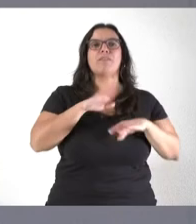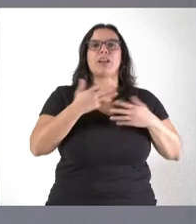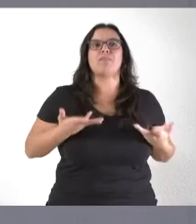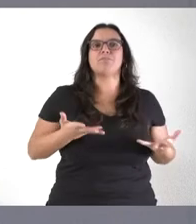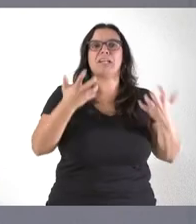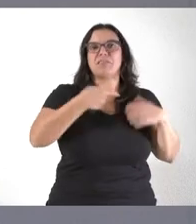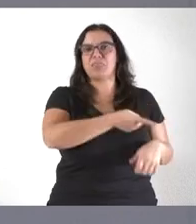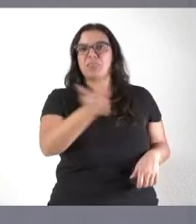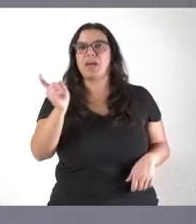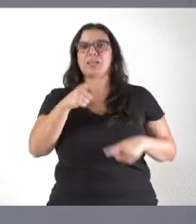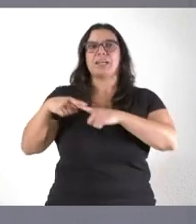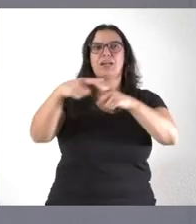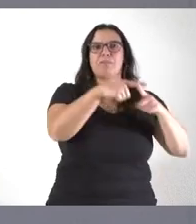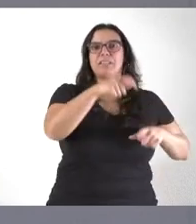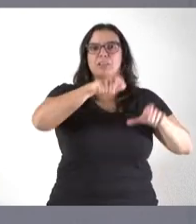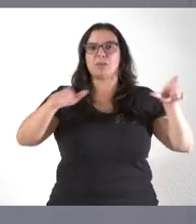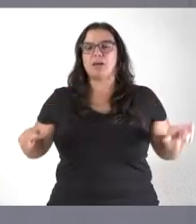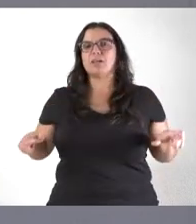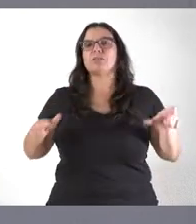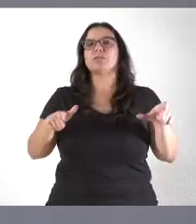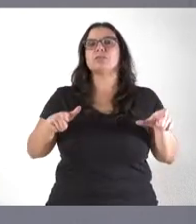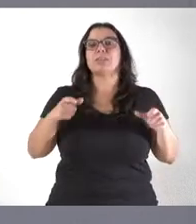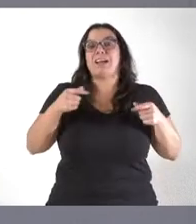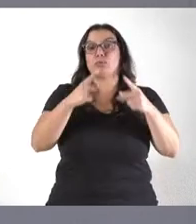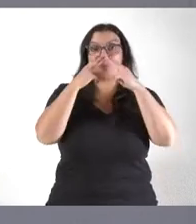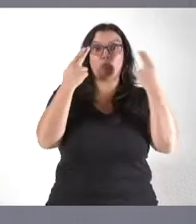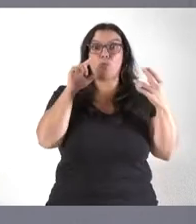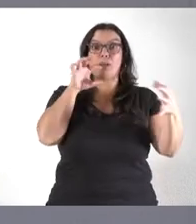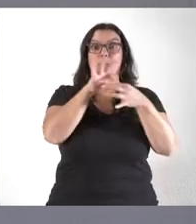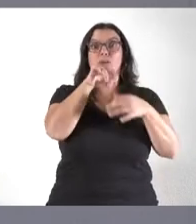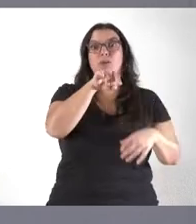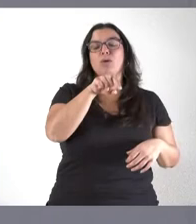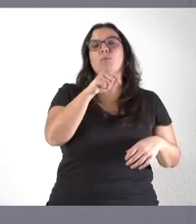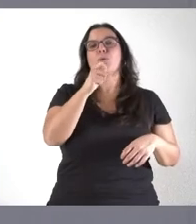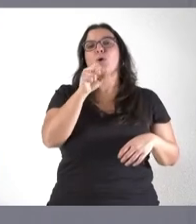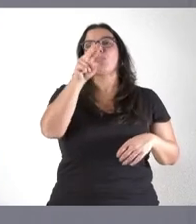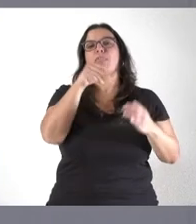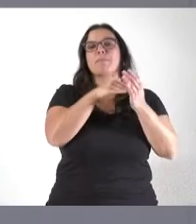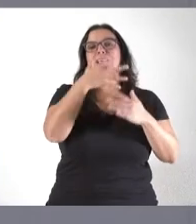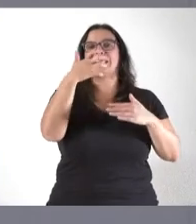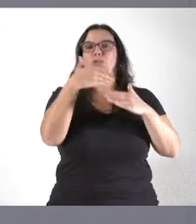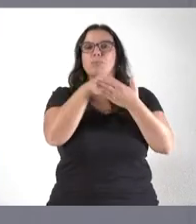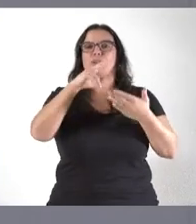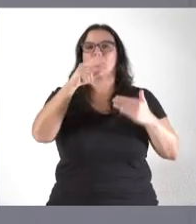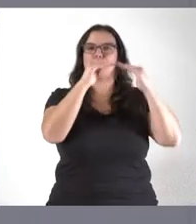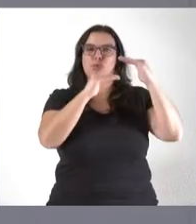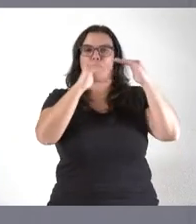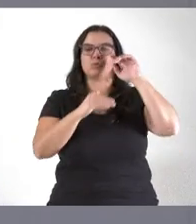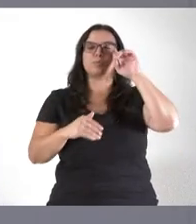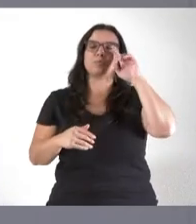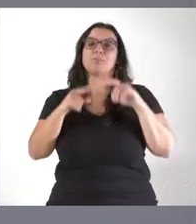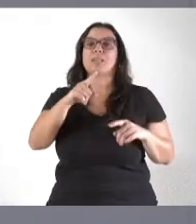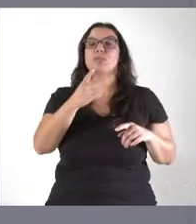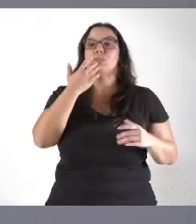beneficiar y distribuirse a través del ejercicio del gasto público está algo por debajo de los 12.500 millones de euros esto es un incremento